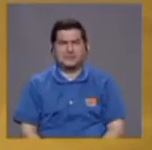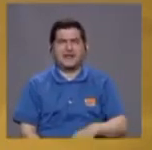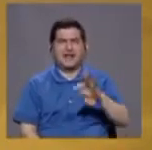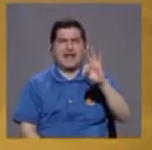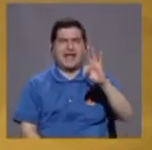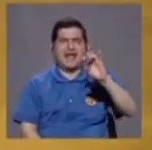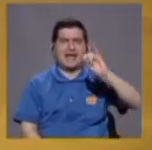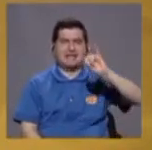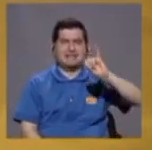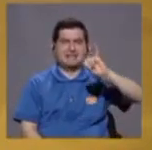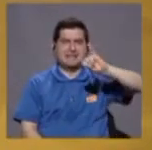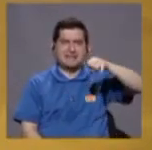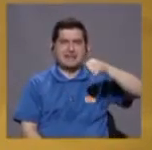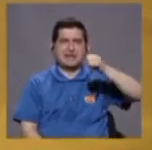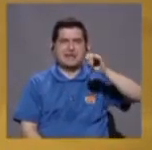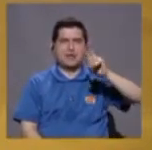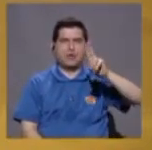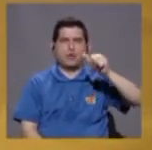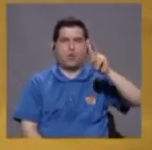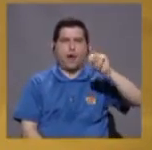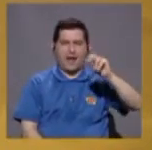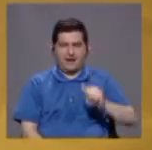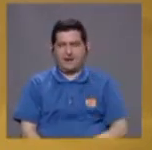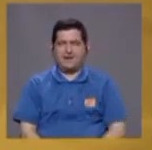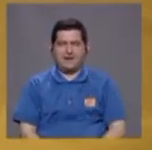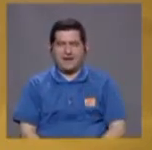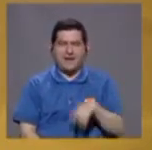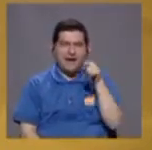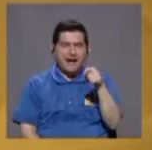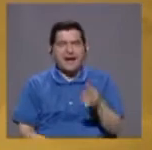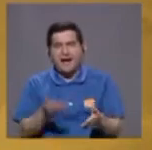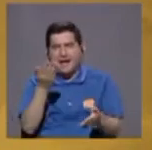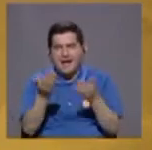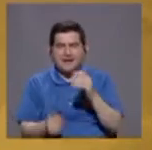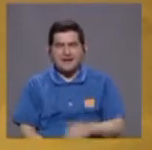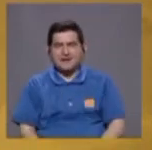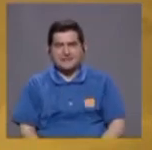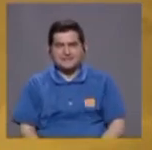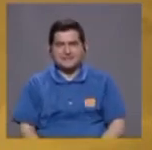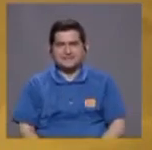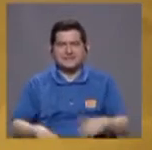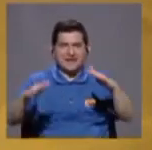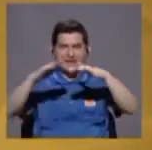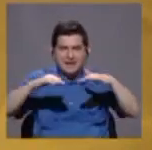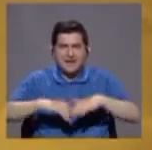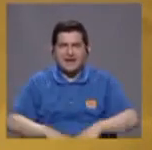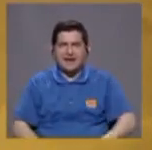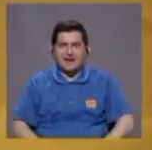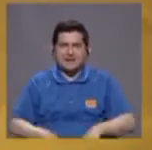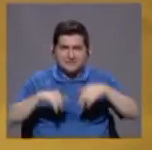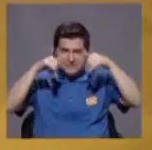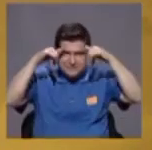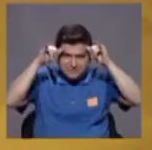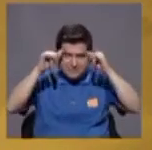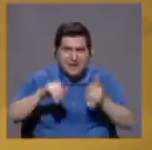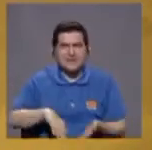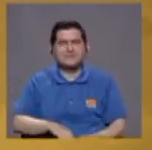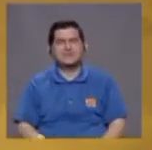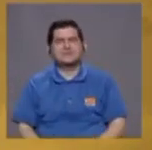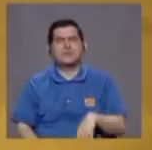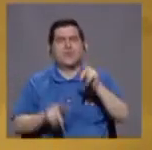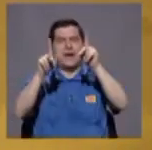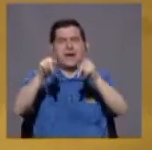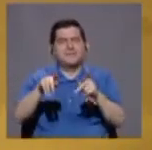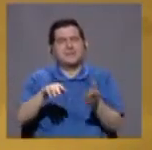Tijuana, en las lomas taurinas, a un espléndido ser